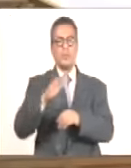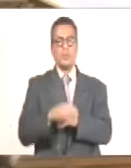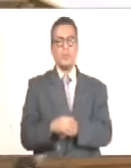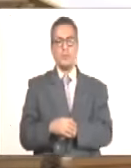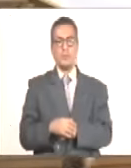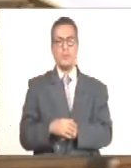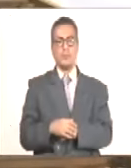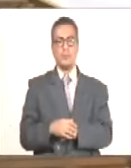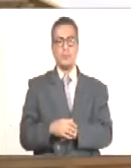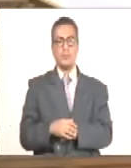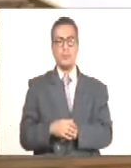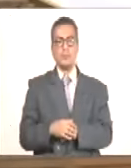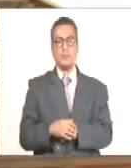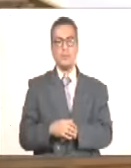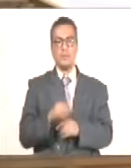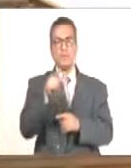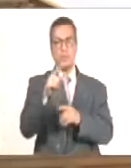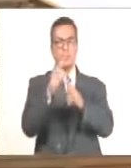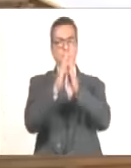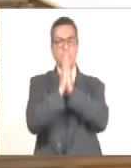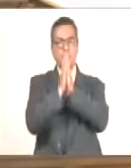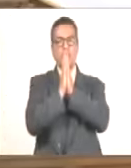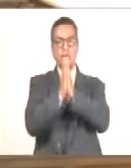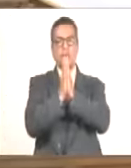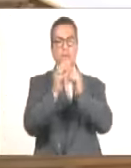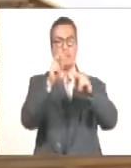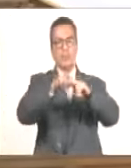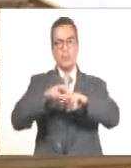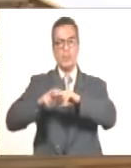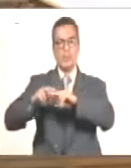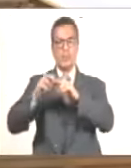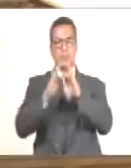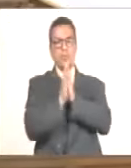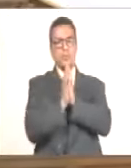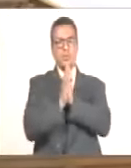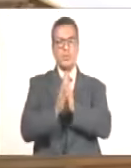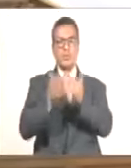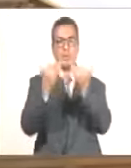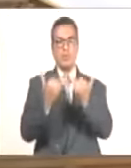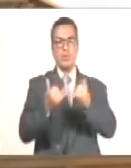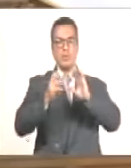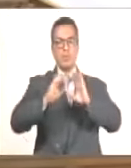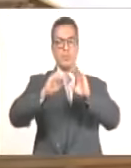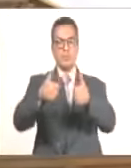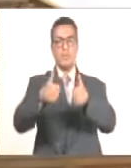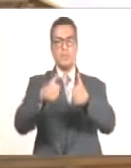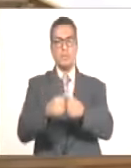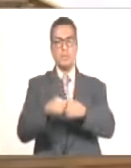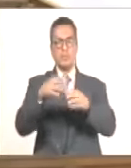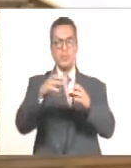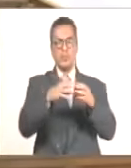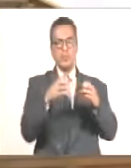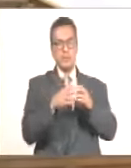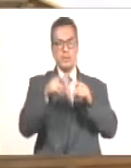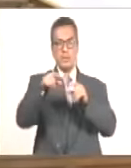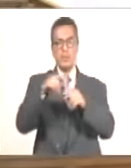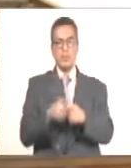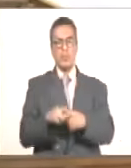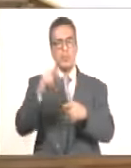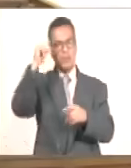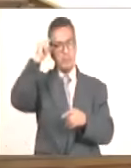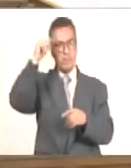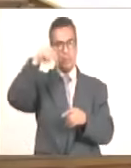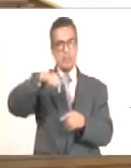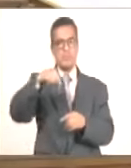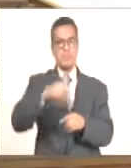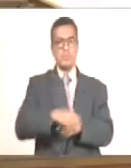Venezuela, sírvanse por favor ocupar sus curules para dar inicio a la sesión ordinaria del día de